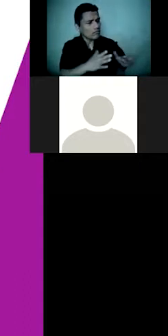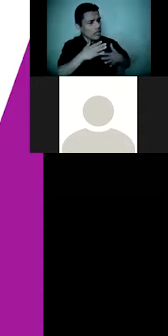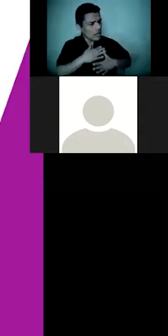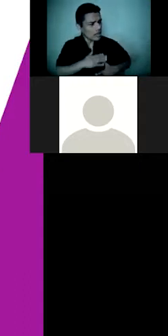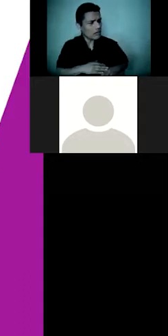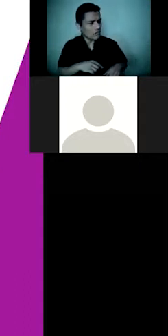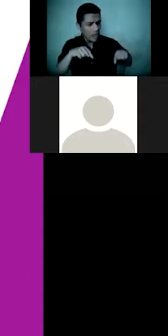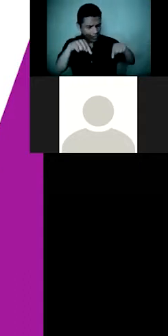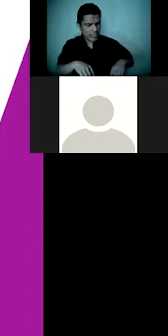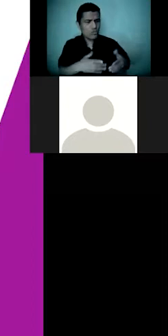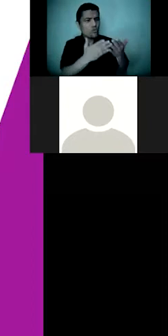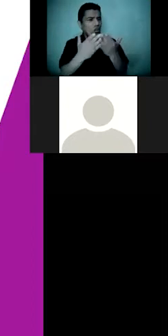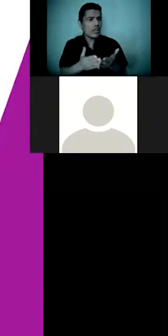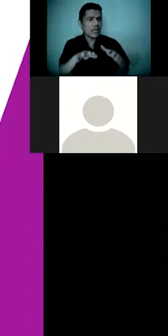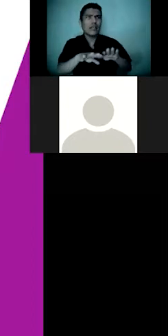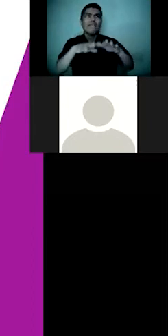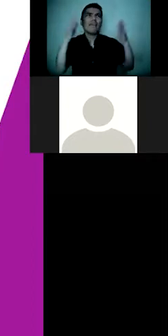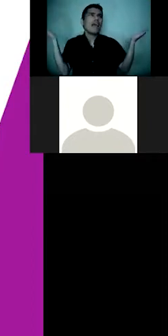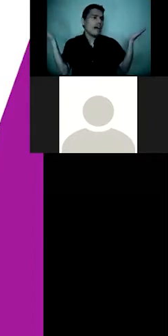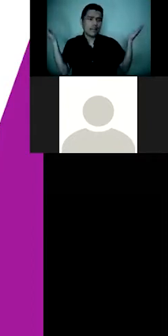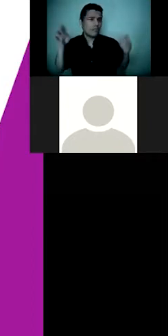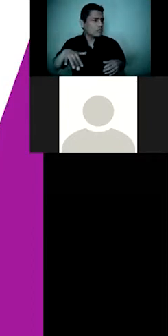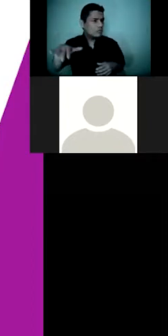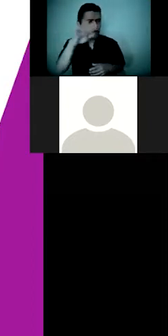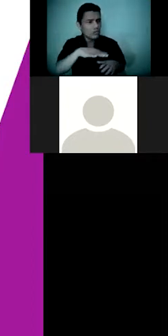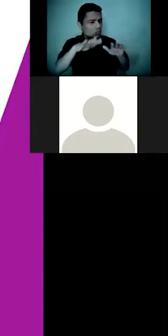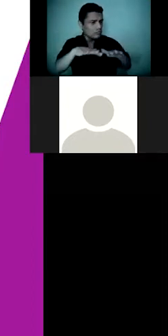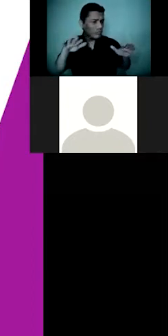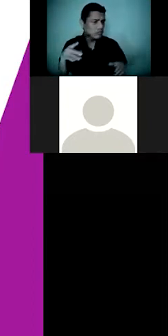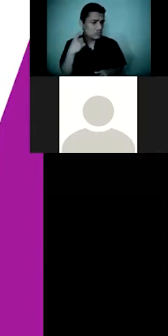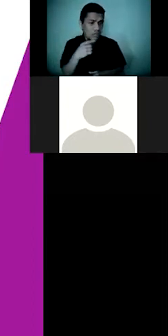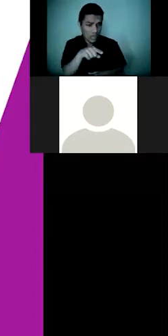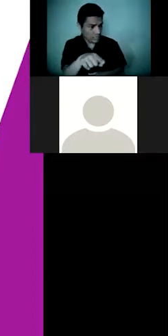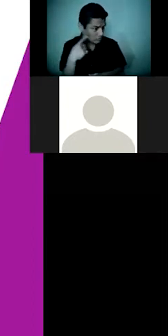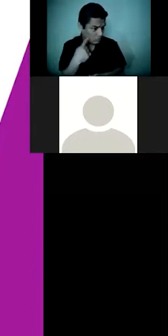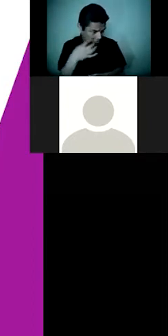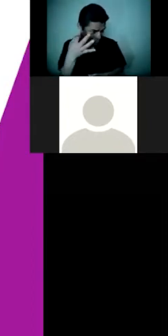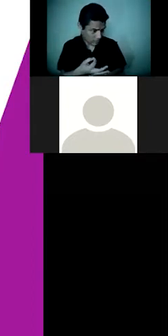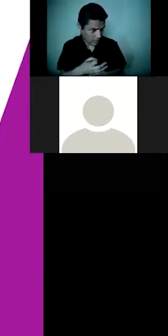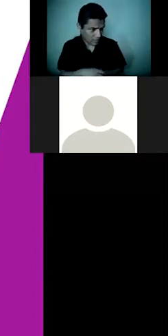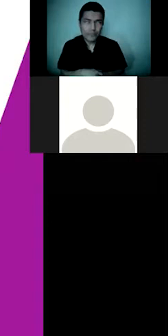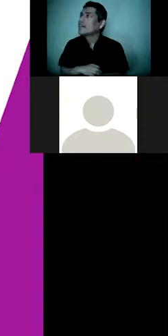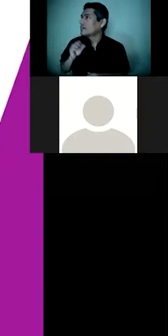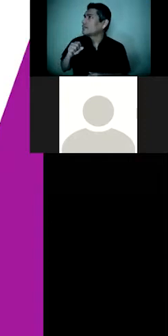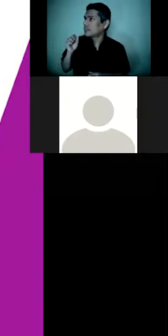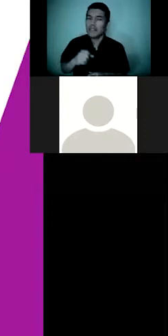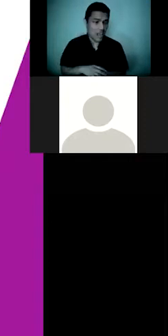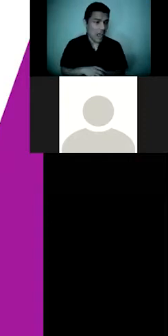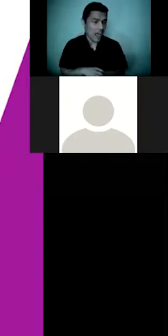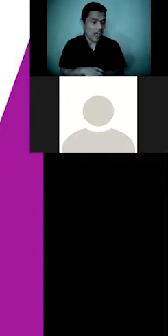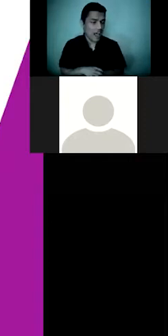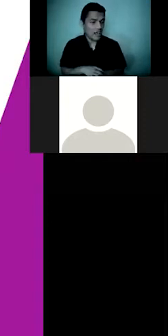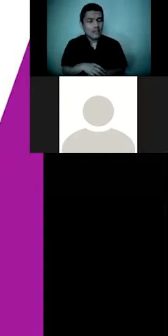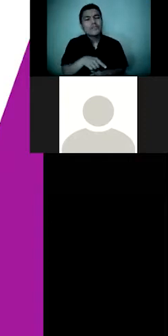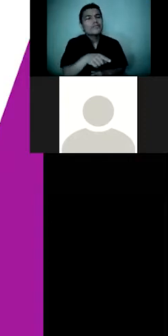Ya, ok, sí, cálmese señora. Aquí es un colegio, es abierto para todos. Todos los niños sordos. Él es sordo de verdad, ¿no es cierto?